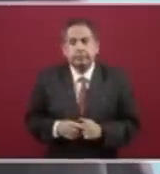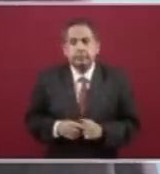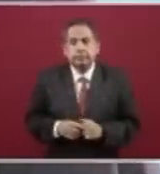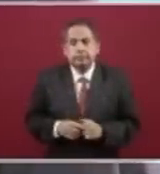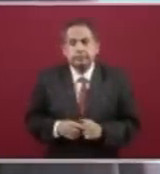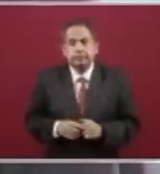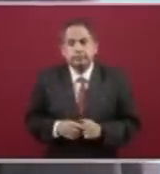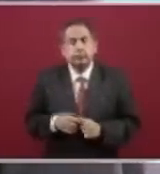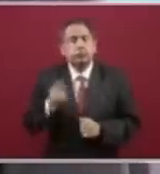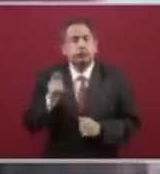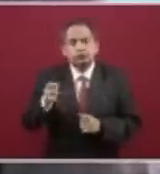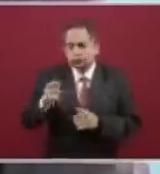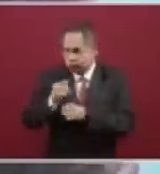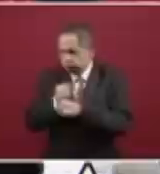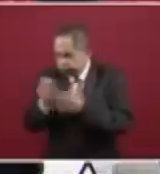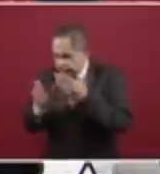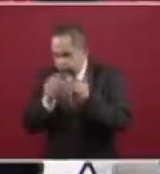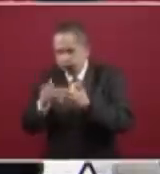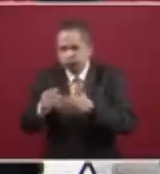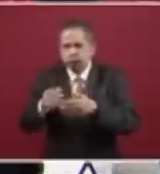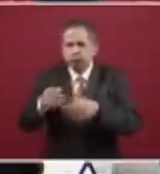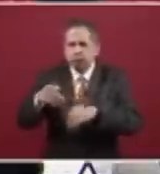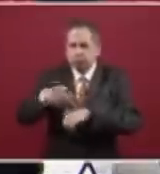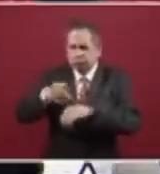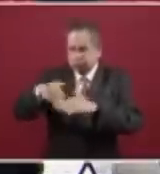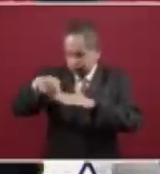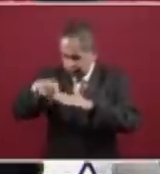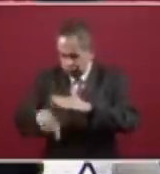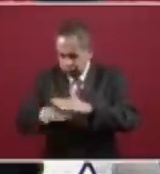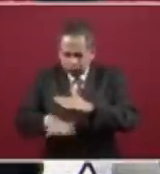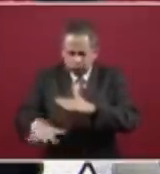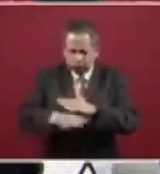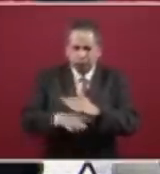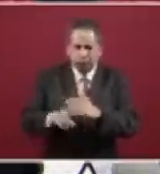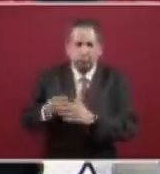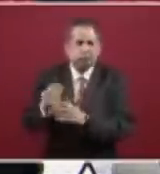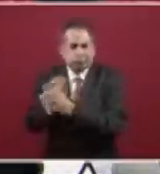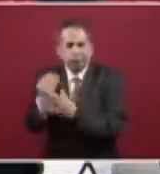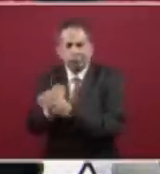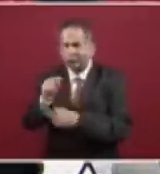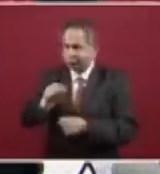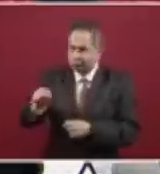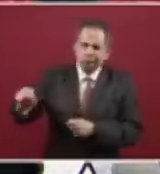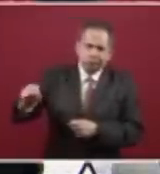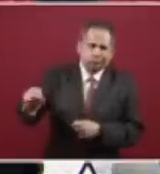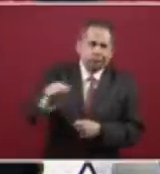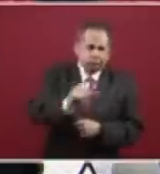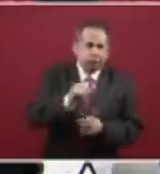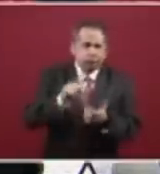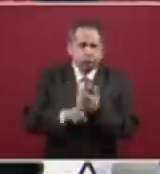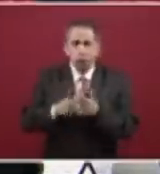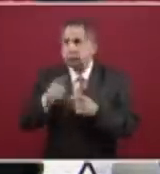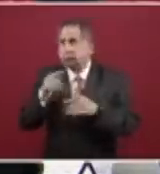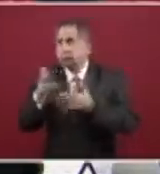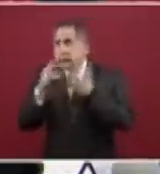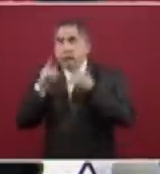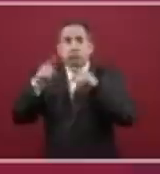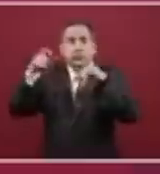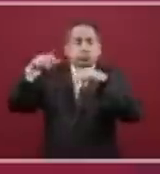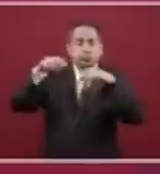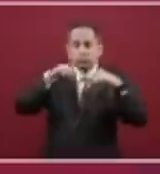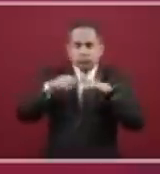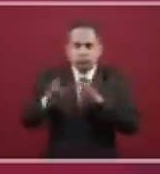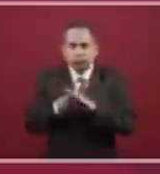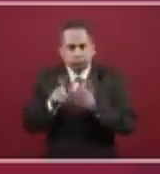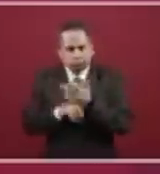los estudios del suelo los sociológicos los estudios meteorológicos estamos estudiando